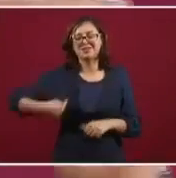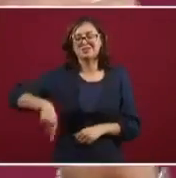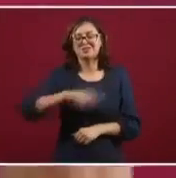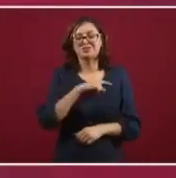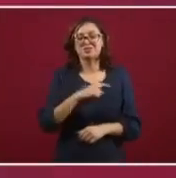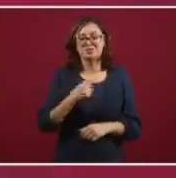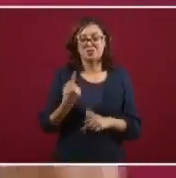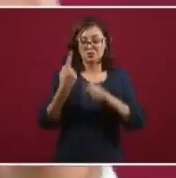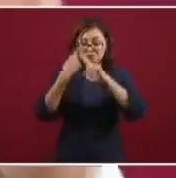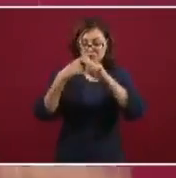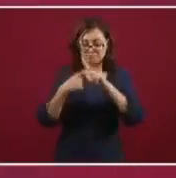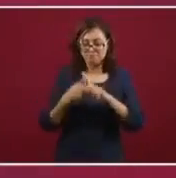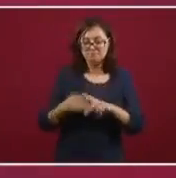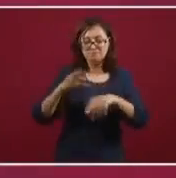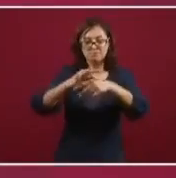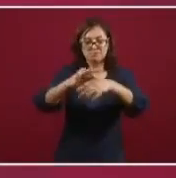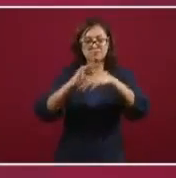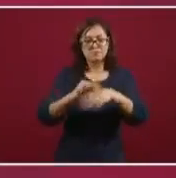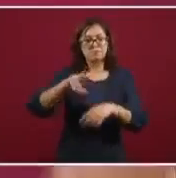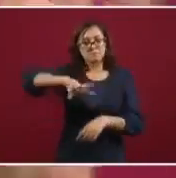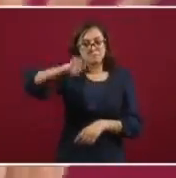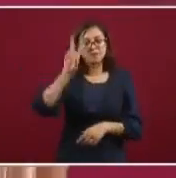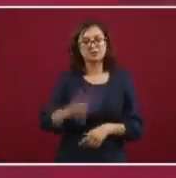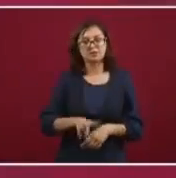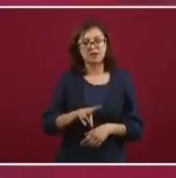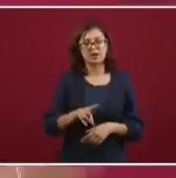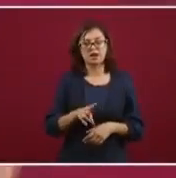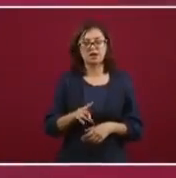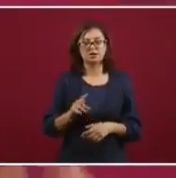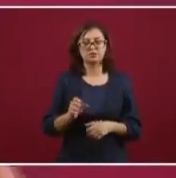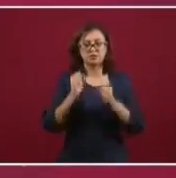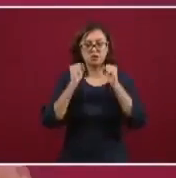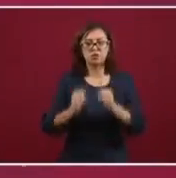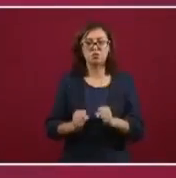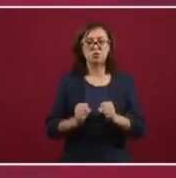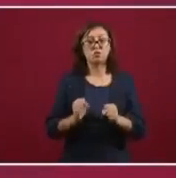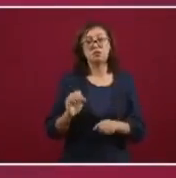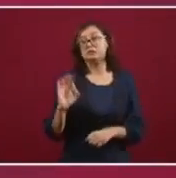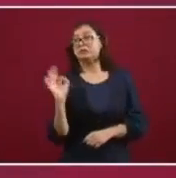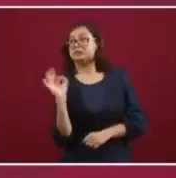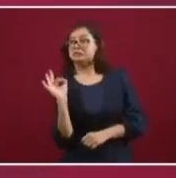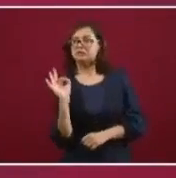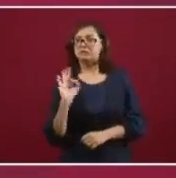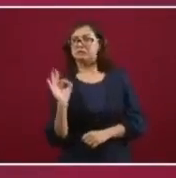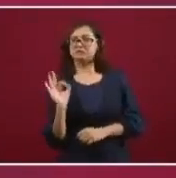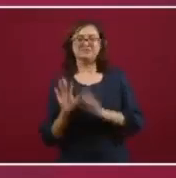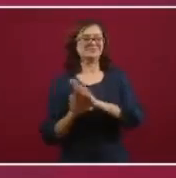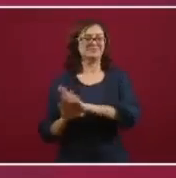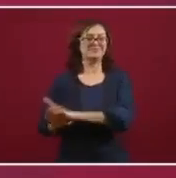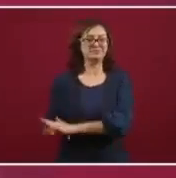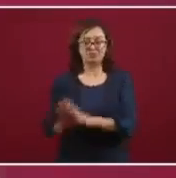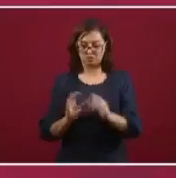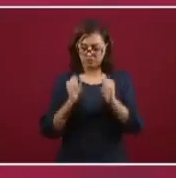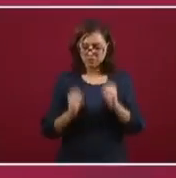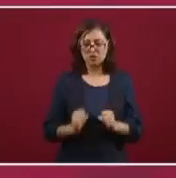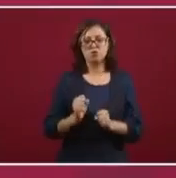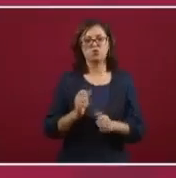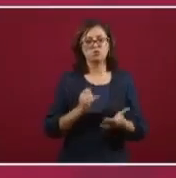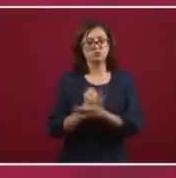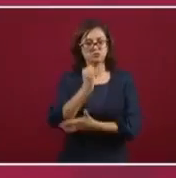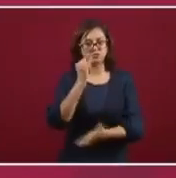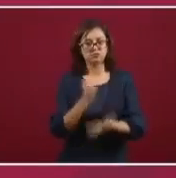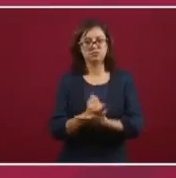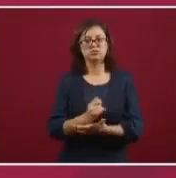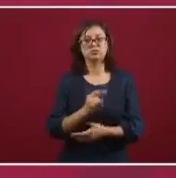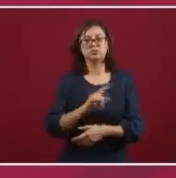con datos muy duros, y esos son los datos muy duros que le damos a la Secretaría de Hacienda, y ya los